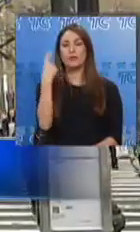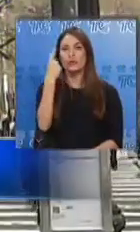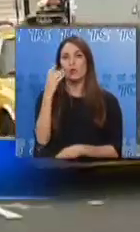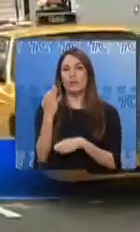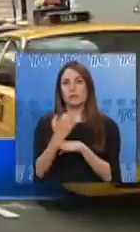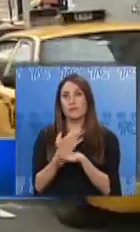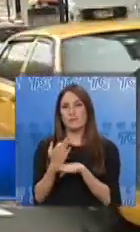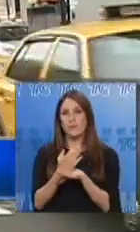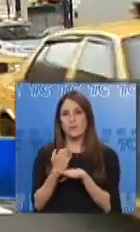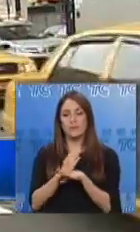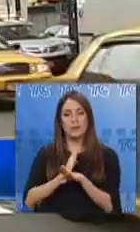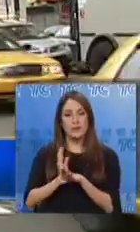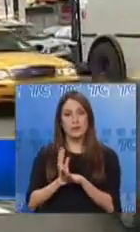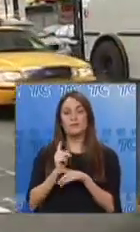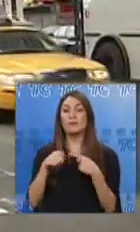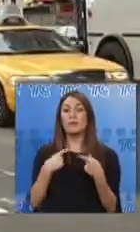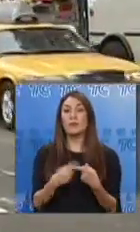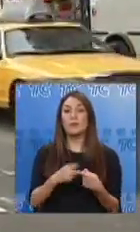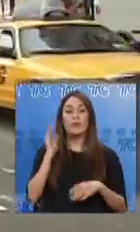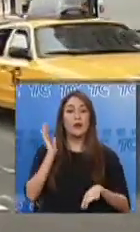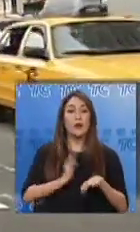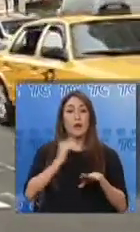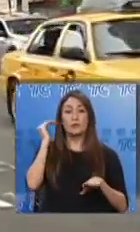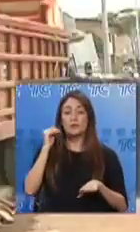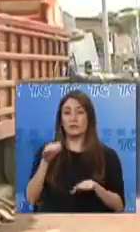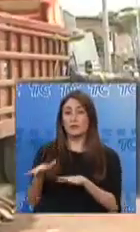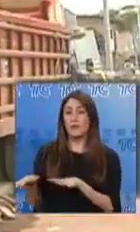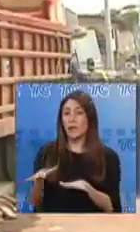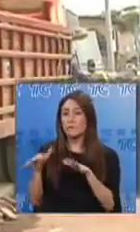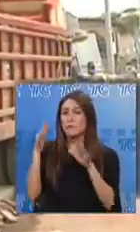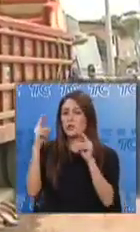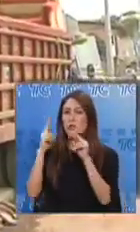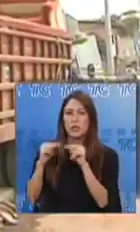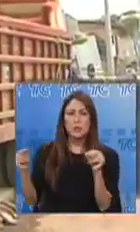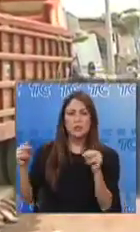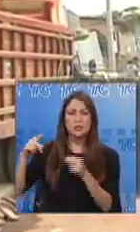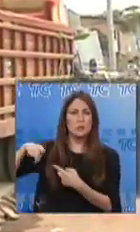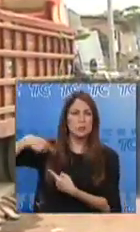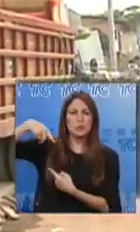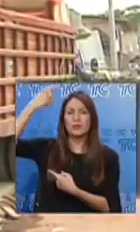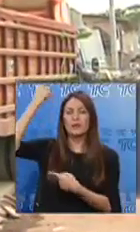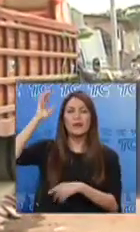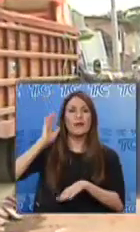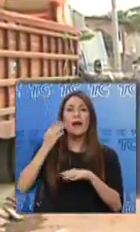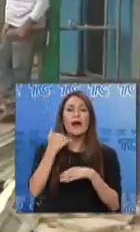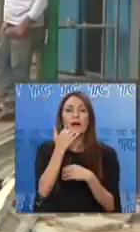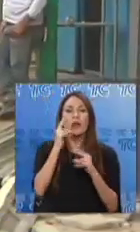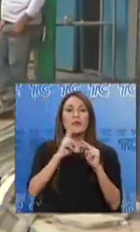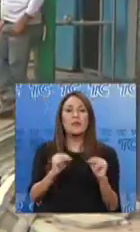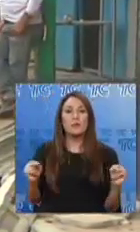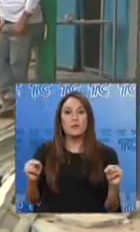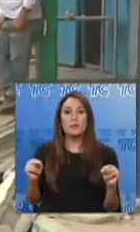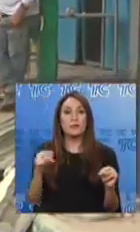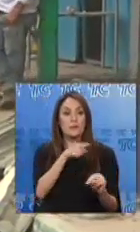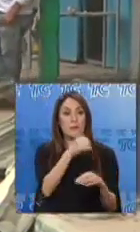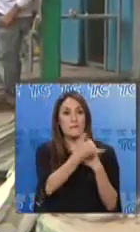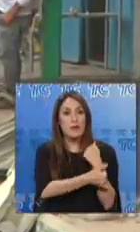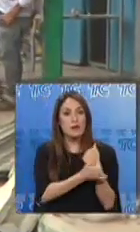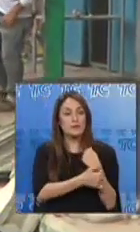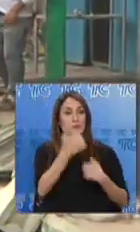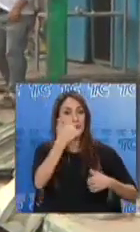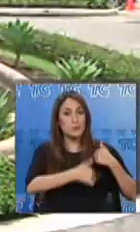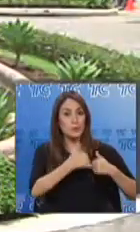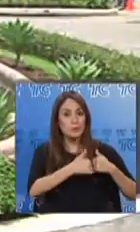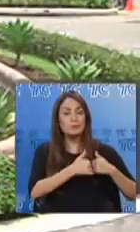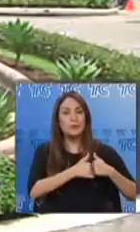que por lo general se concede a las personas de los países afectados, entre otras cosas, por desastres naturales, y que no han podido legalizar su